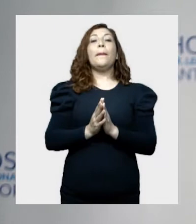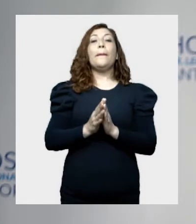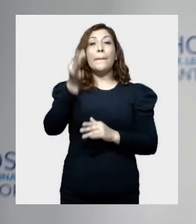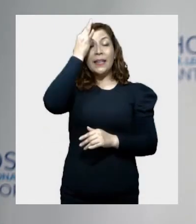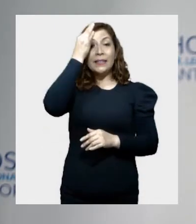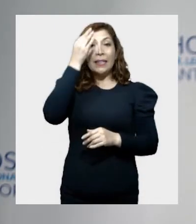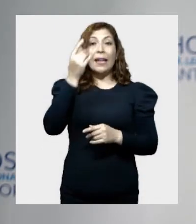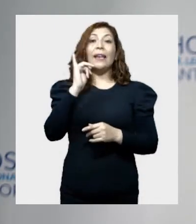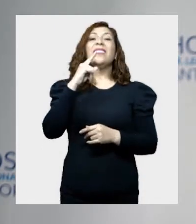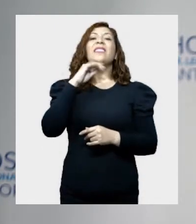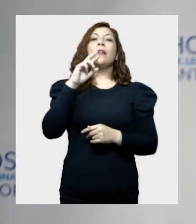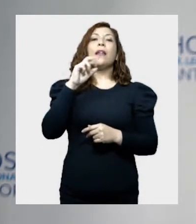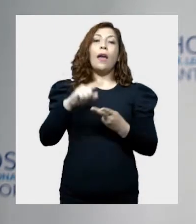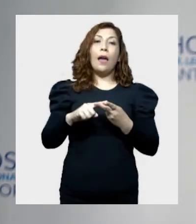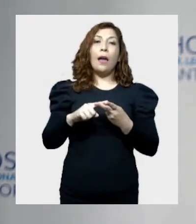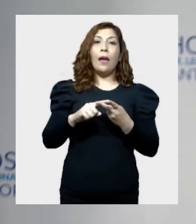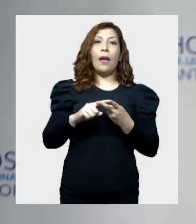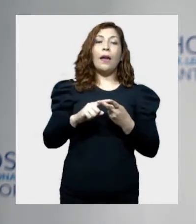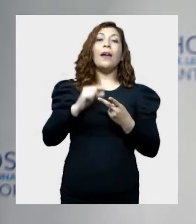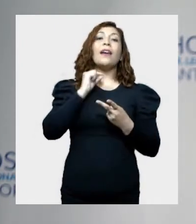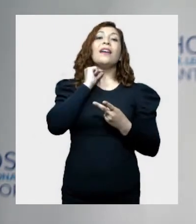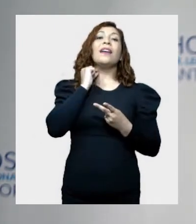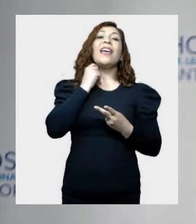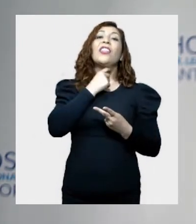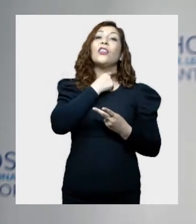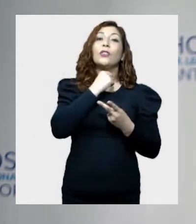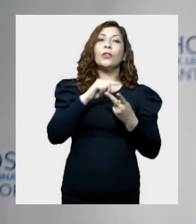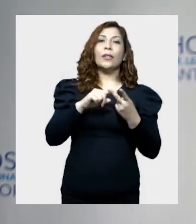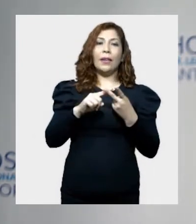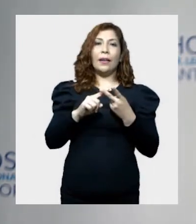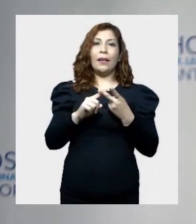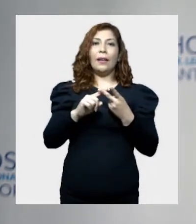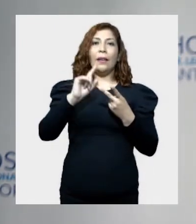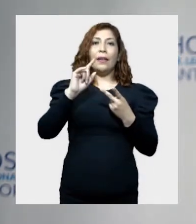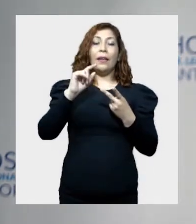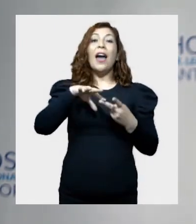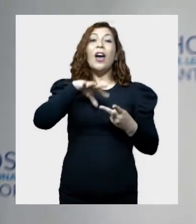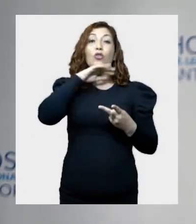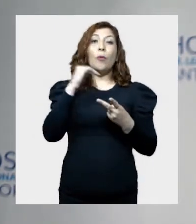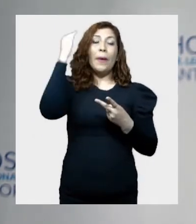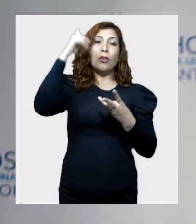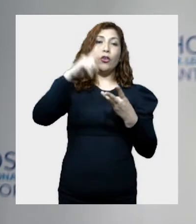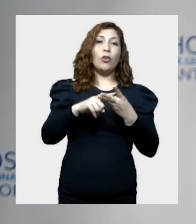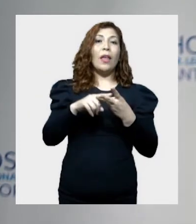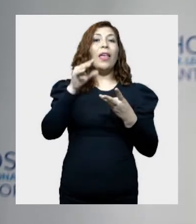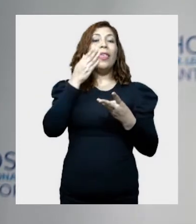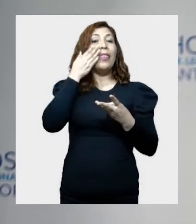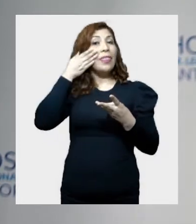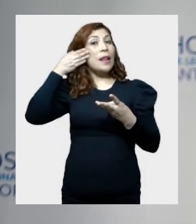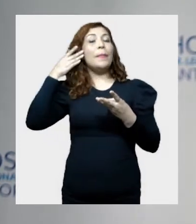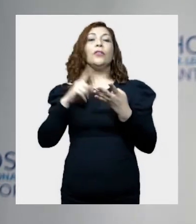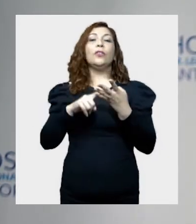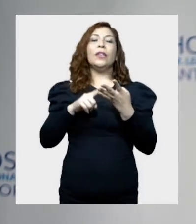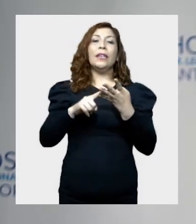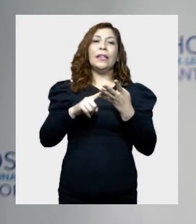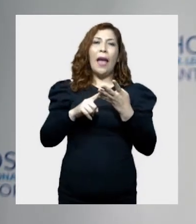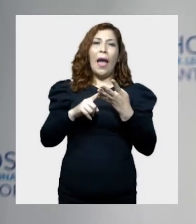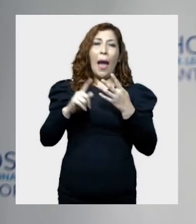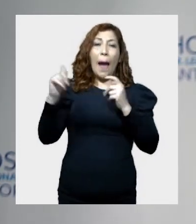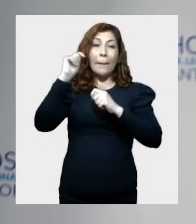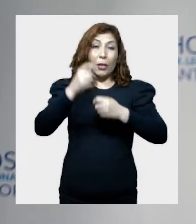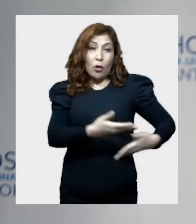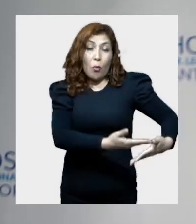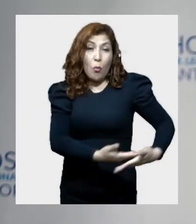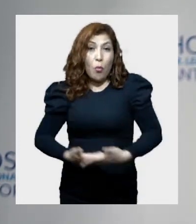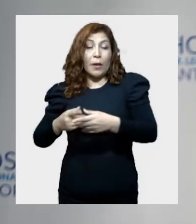medicina interna, endocrinología, geriatría, nefrología, dermatología, alto riesgo obstétrico,